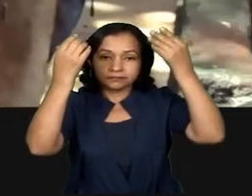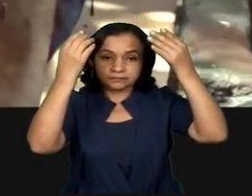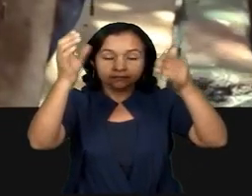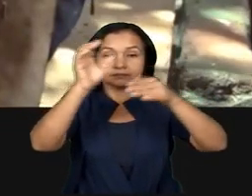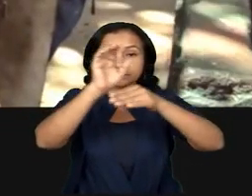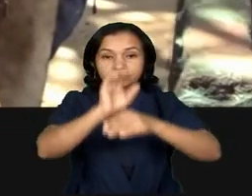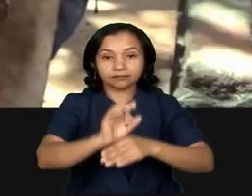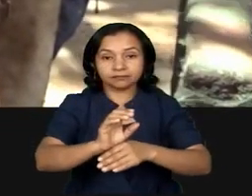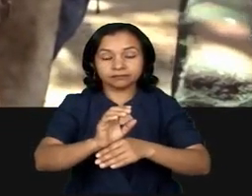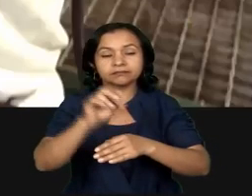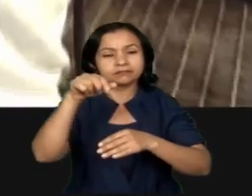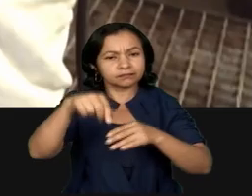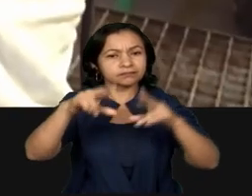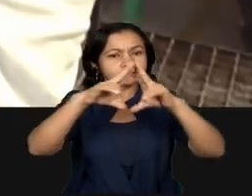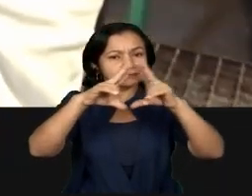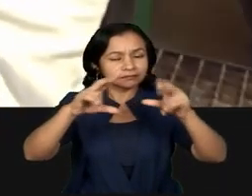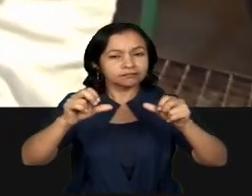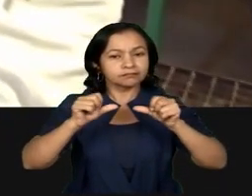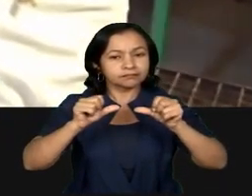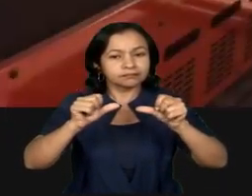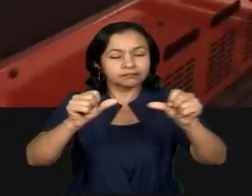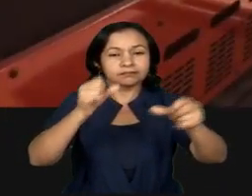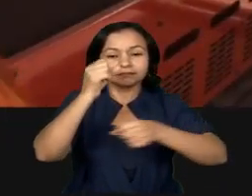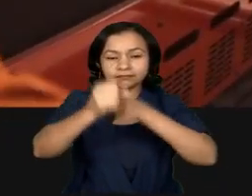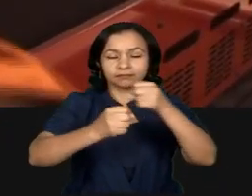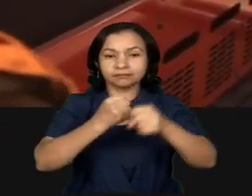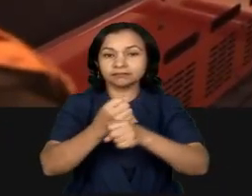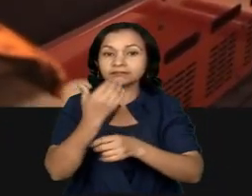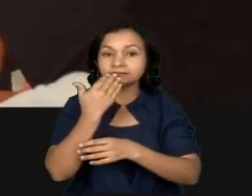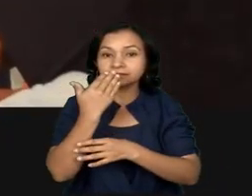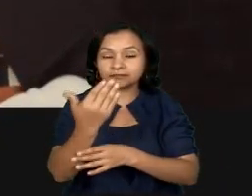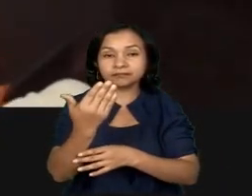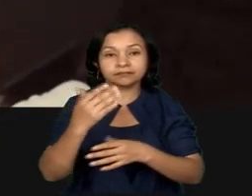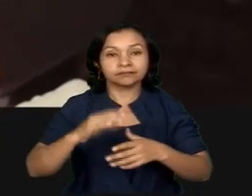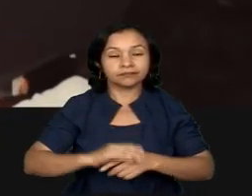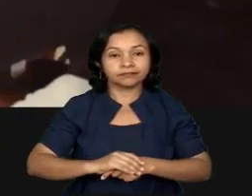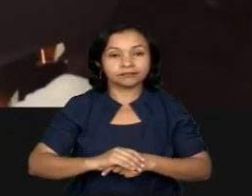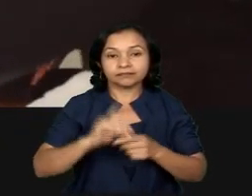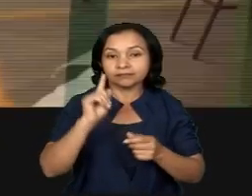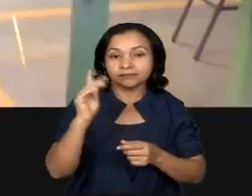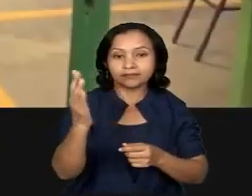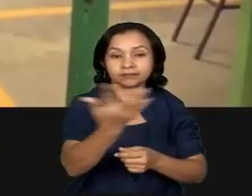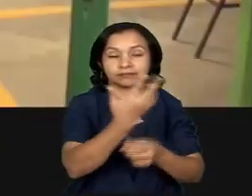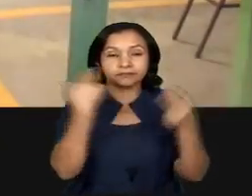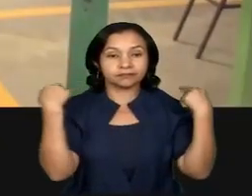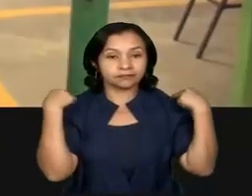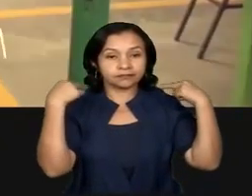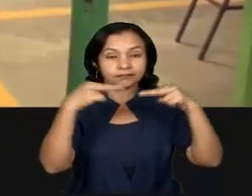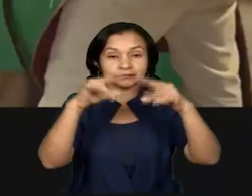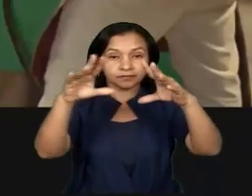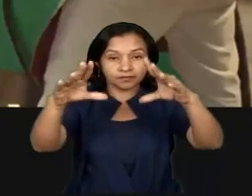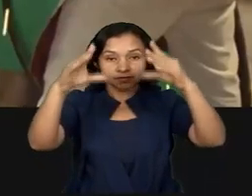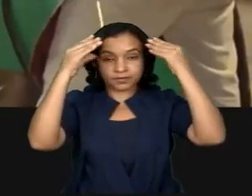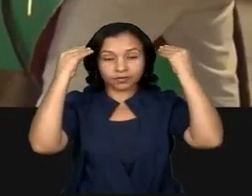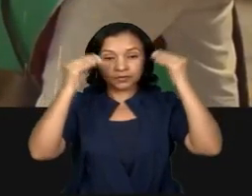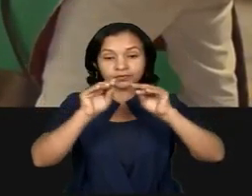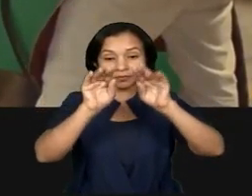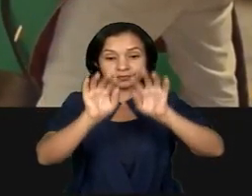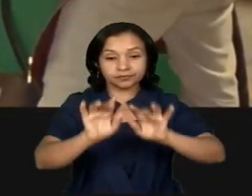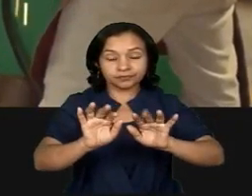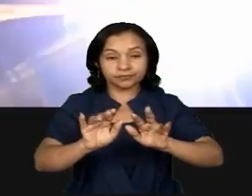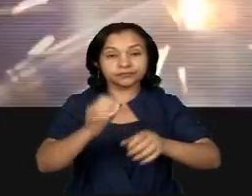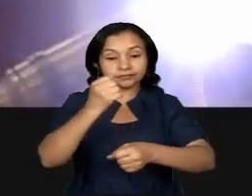nosotros estamos avanzando en eso y este año ha sido un buen año. Además del que todos estos docentes aprobaron los cursos,